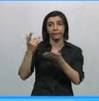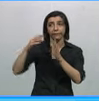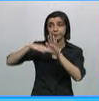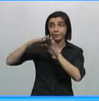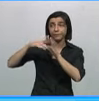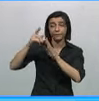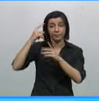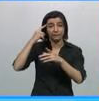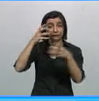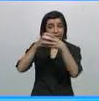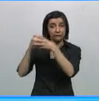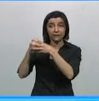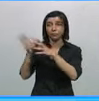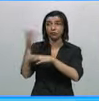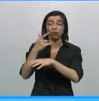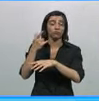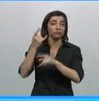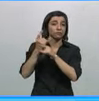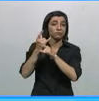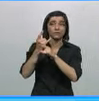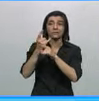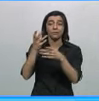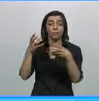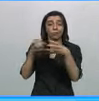Sí, totalmente. Y muchos son de Argentina.